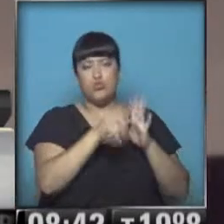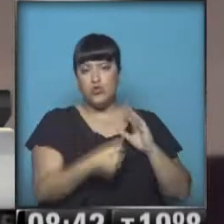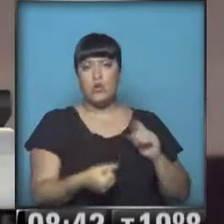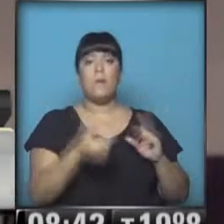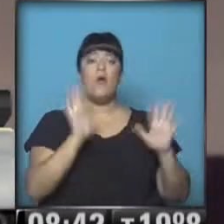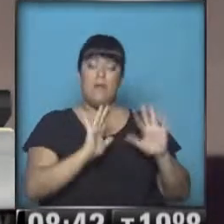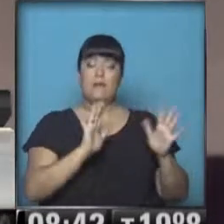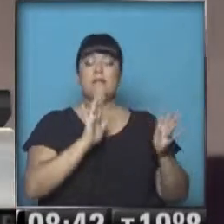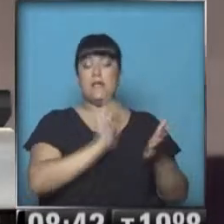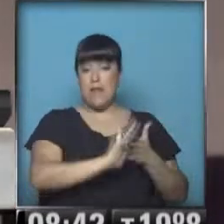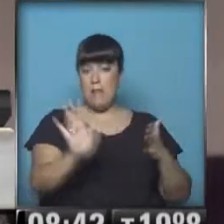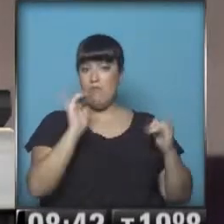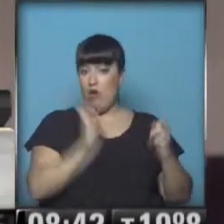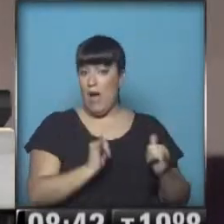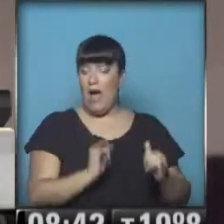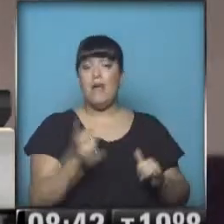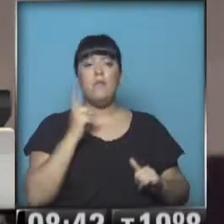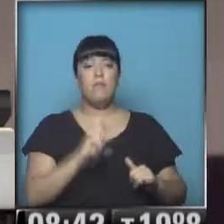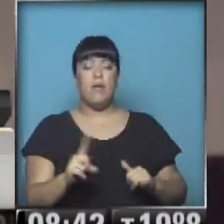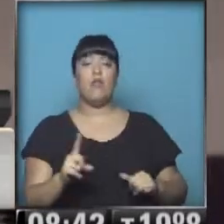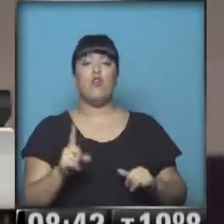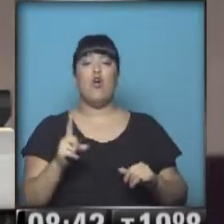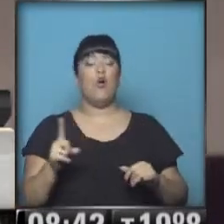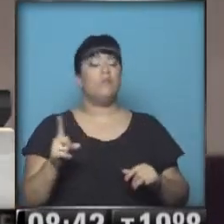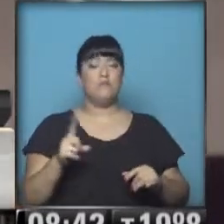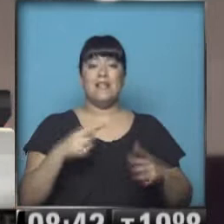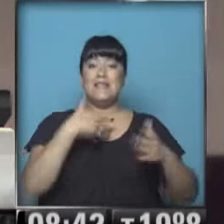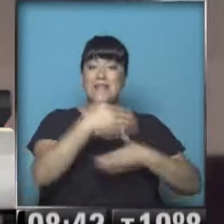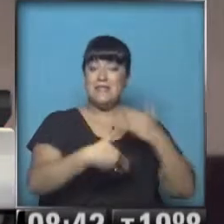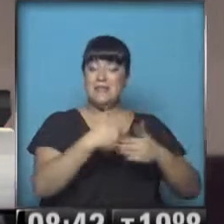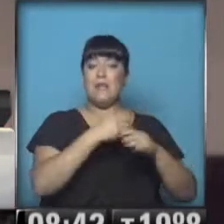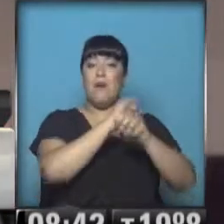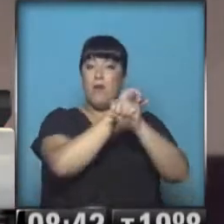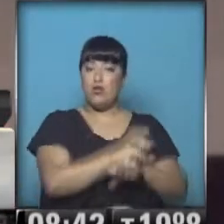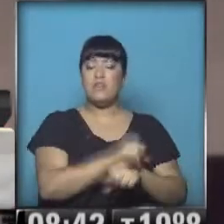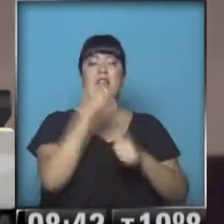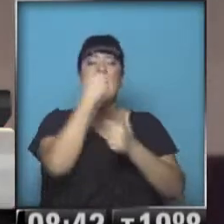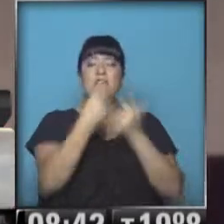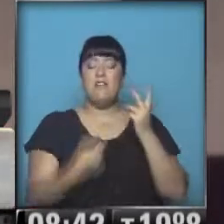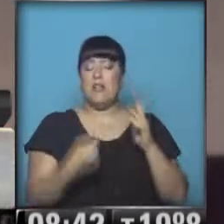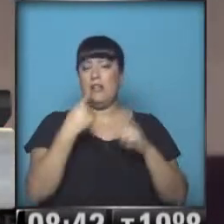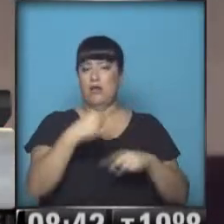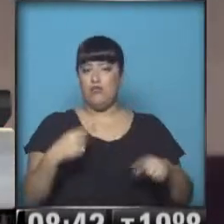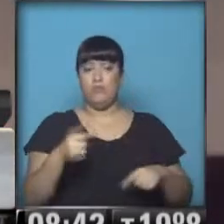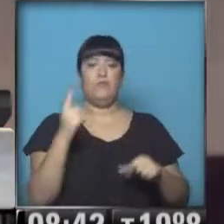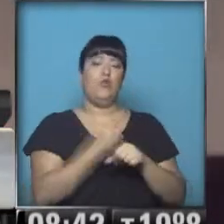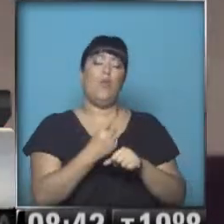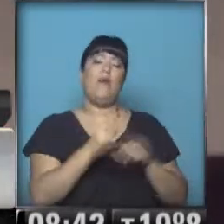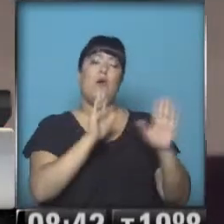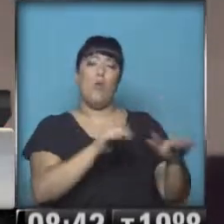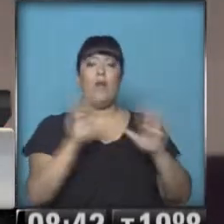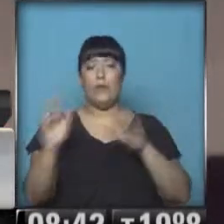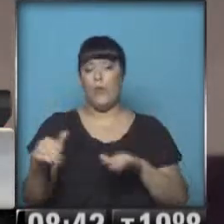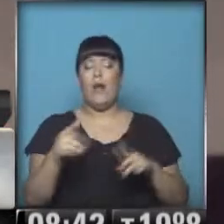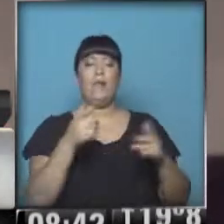absolución es lo importante es que el sistema procesal fije herramientas distintas para distintos supuestos no se puede tratar igual un caso flagrante